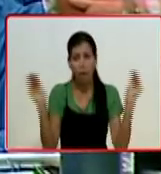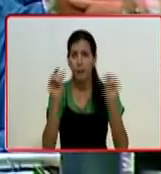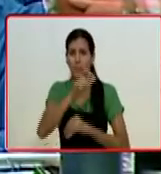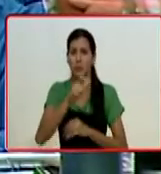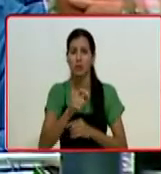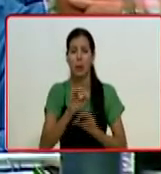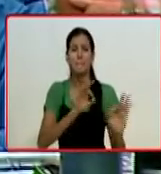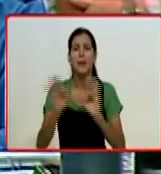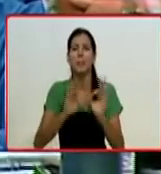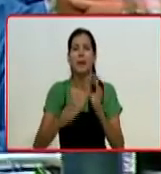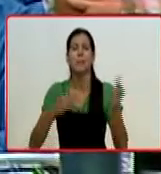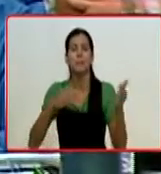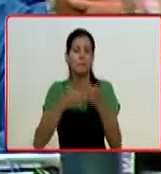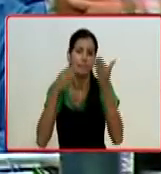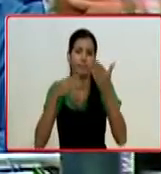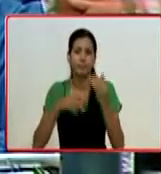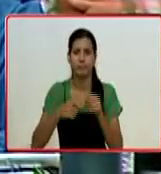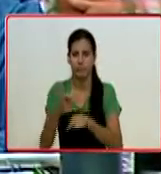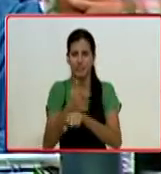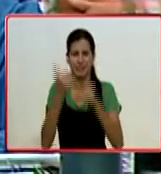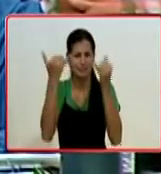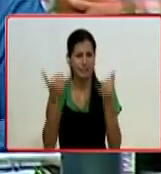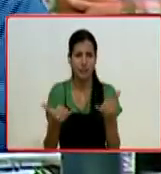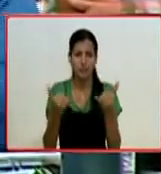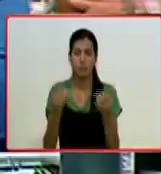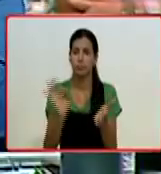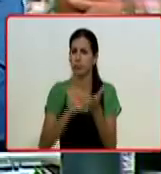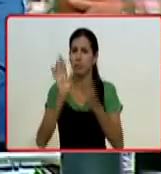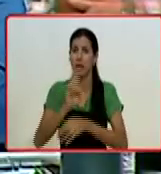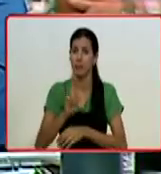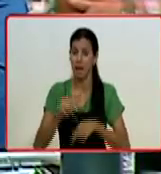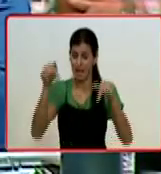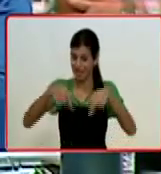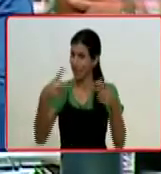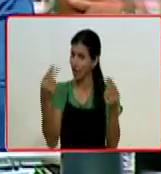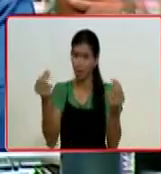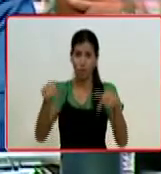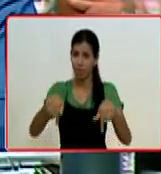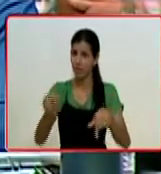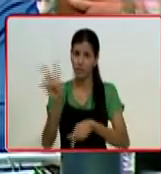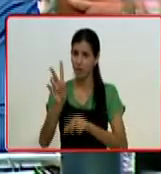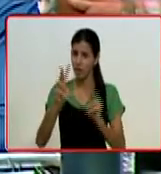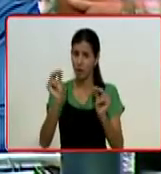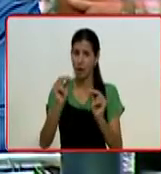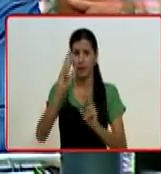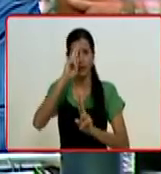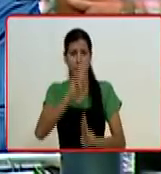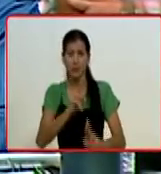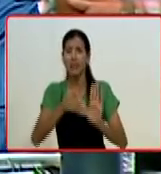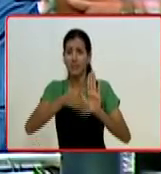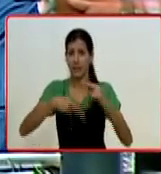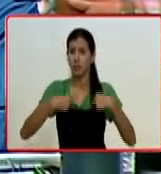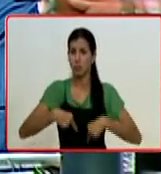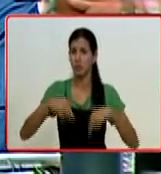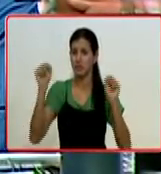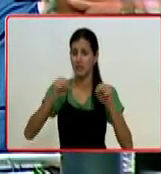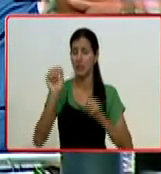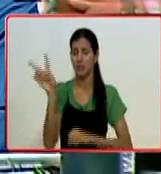directa e inmediata. Aquí no. Aquí se le respeta sus derechos humanos.